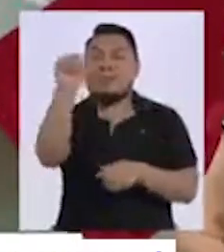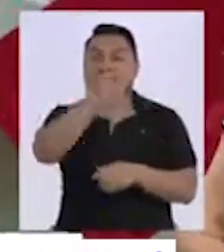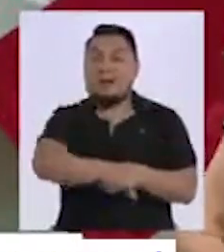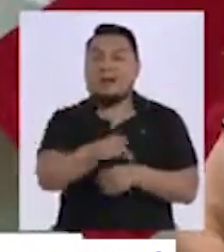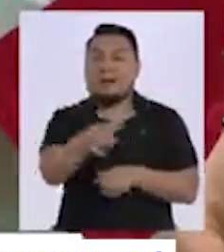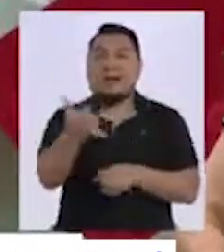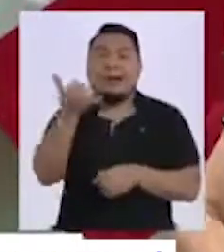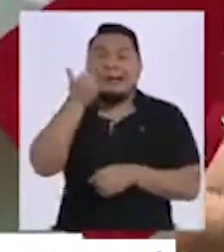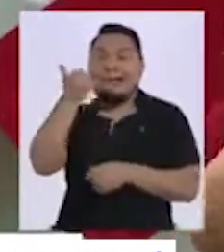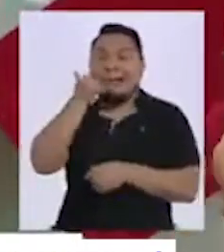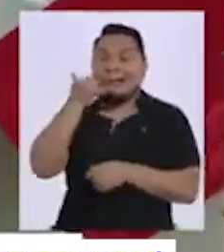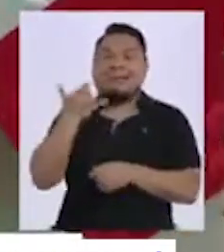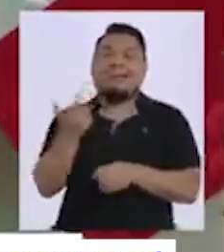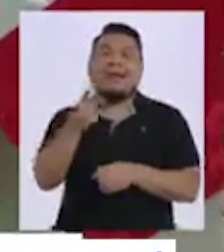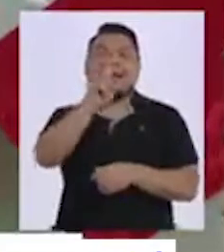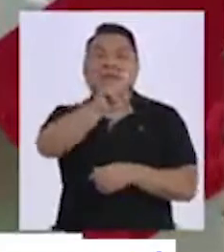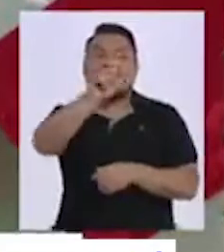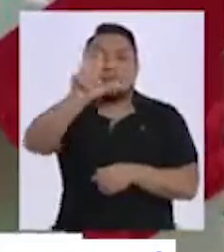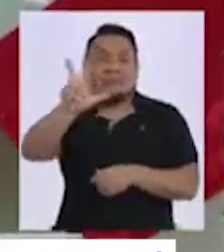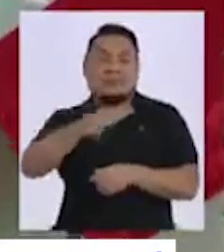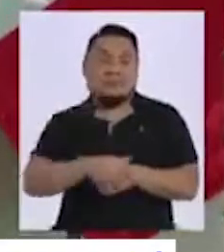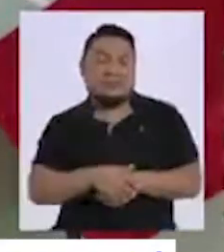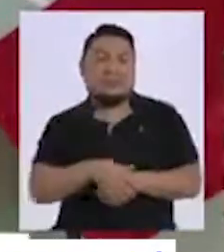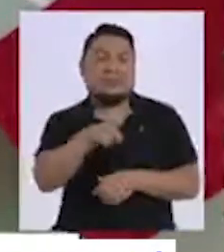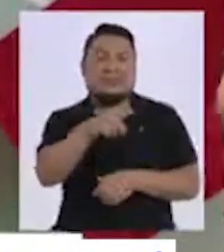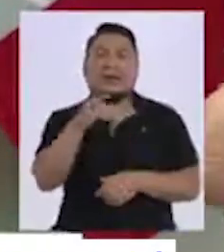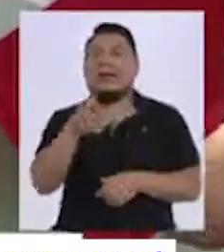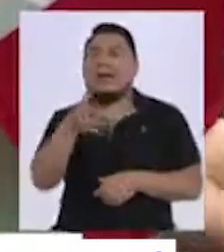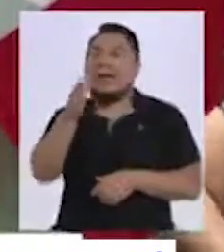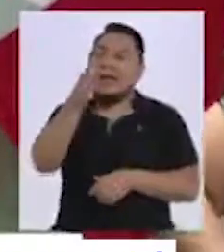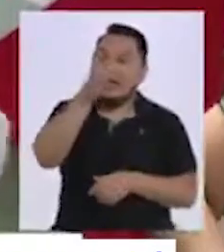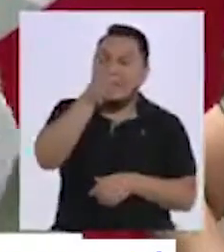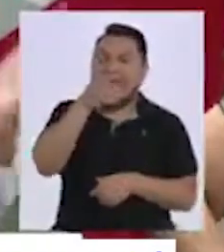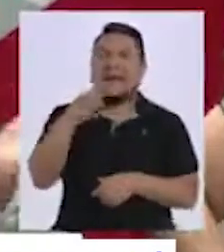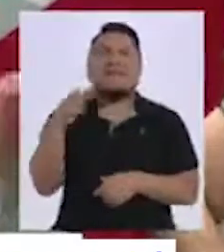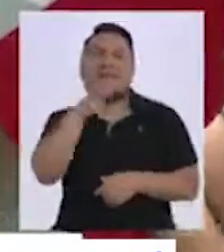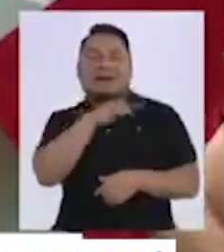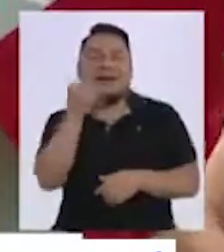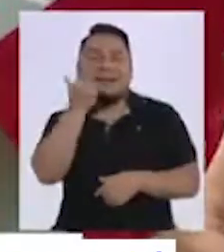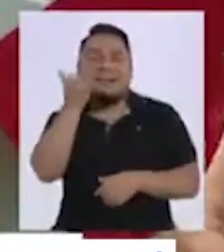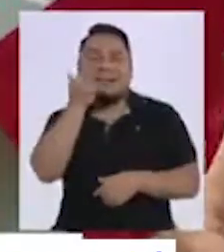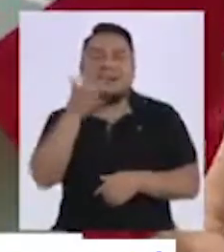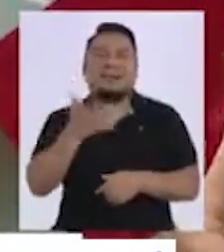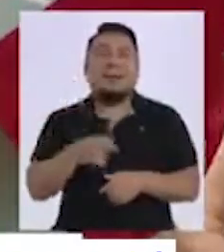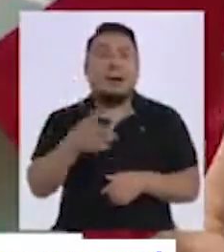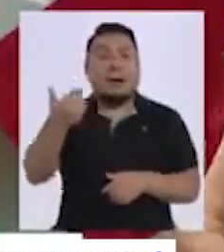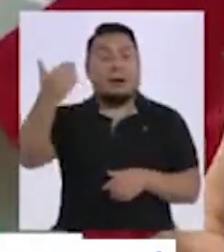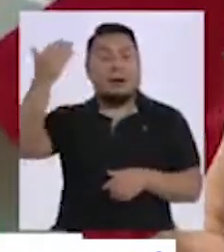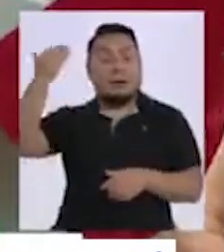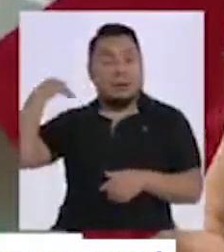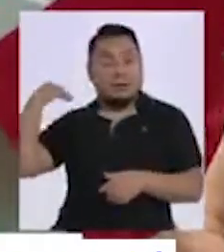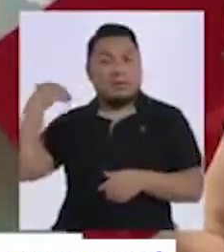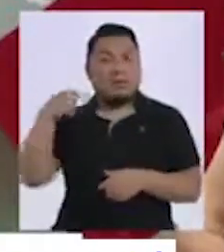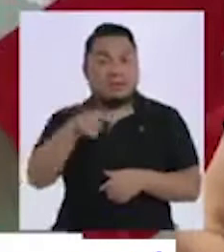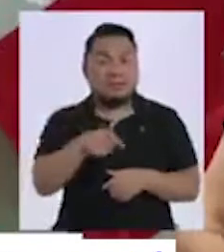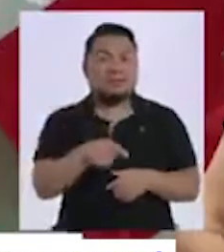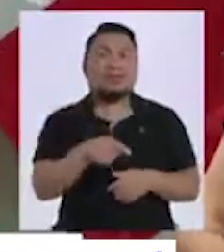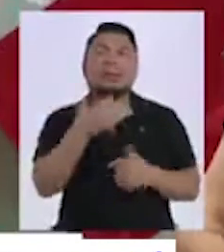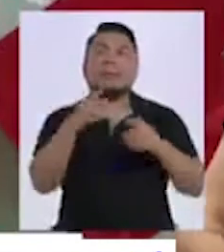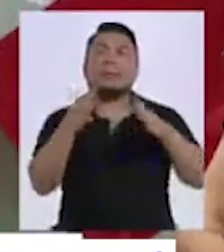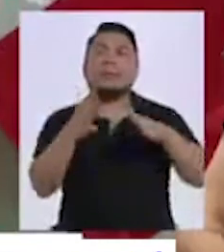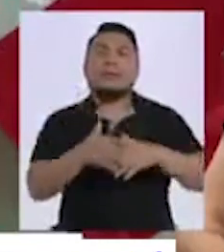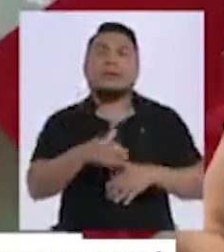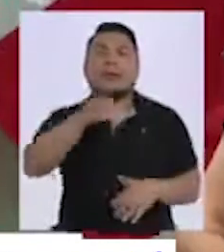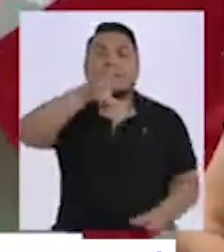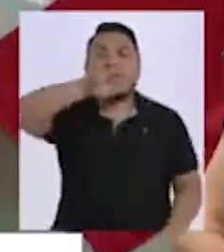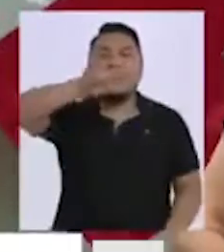la línea 113. La línea 113, que hasta antes de esta emergencia solamente recibía alrededor